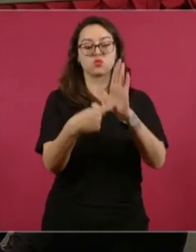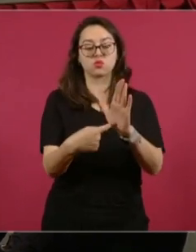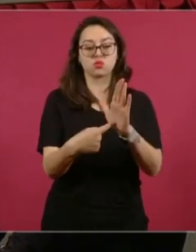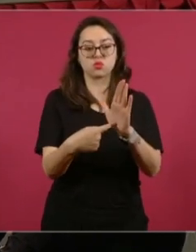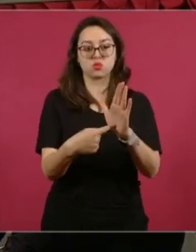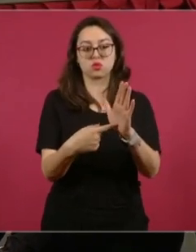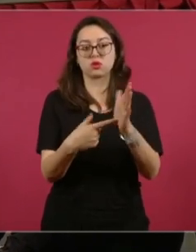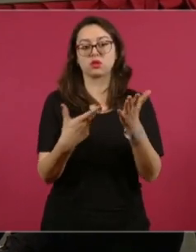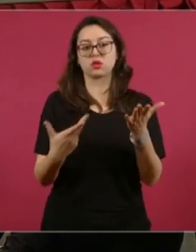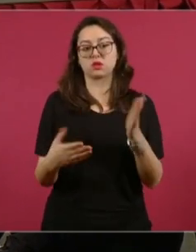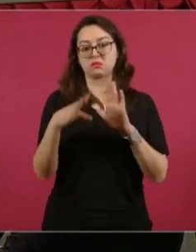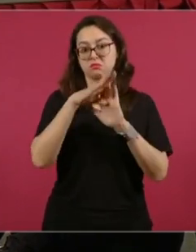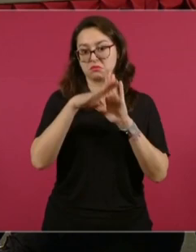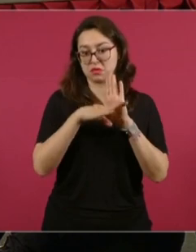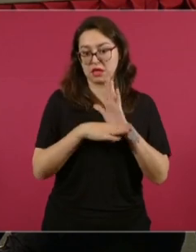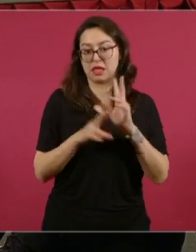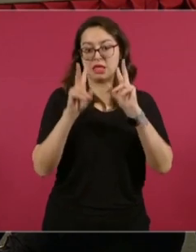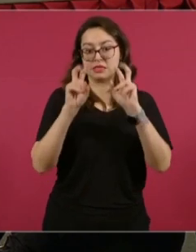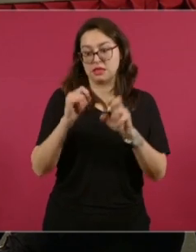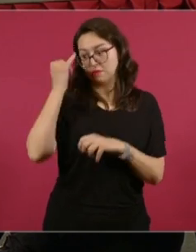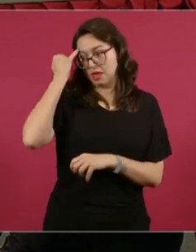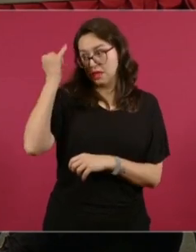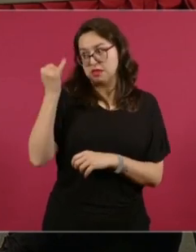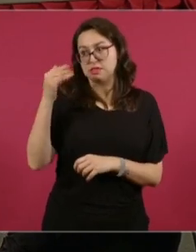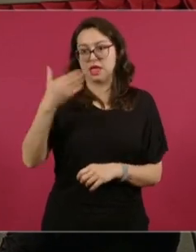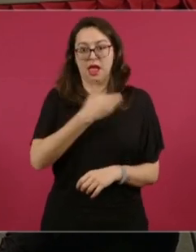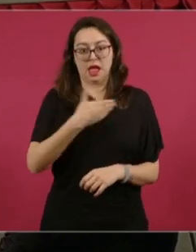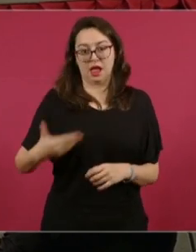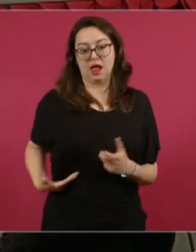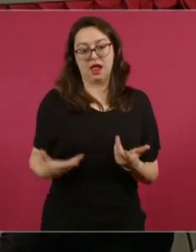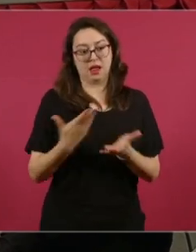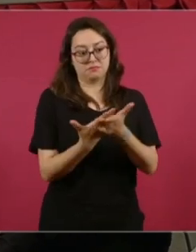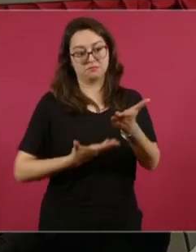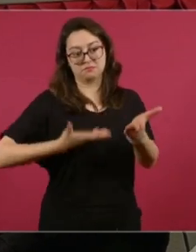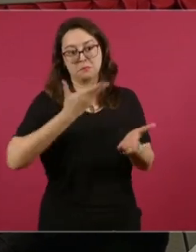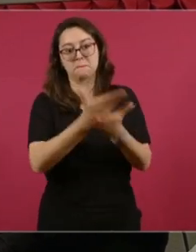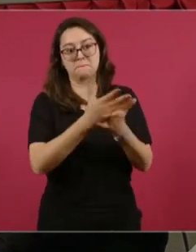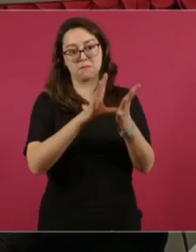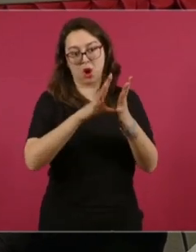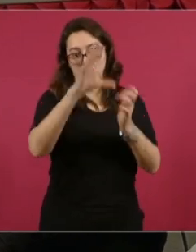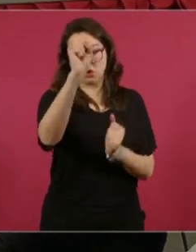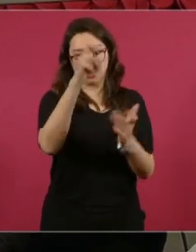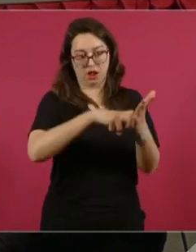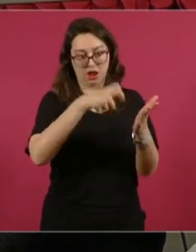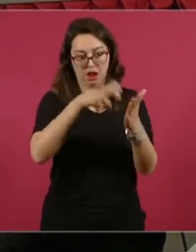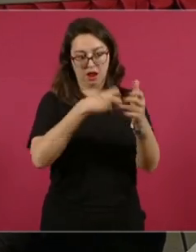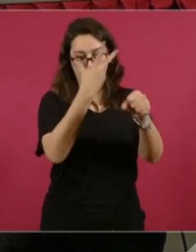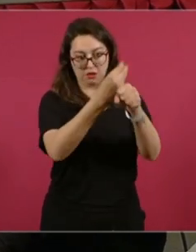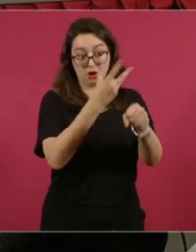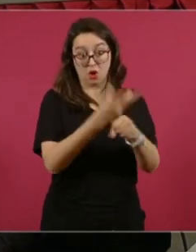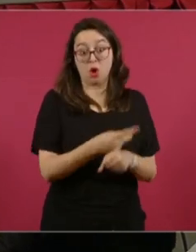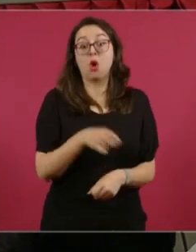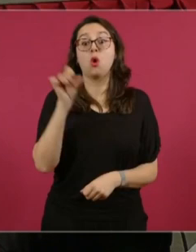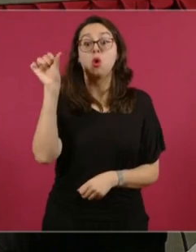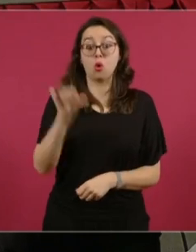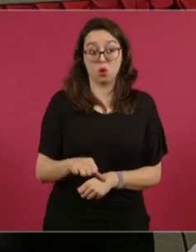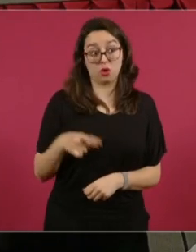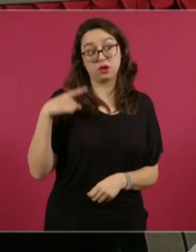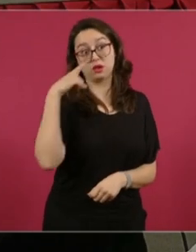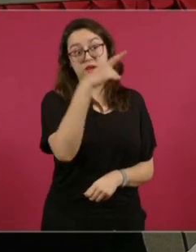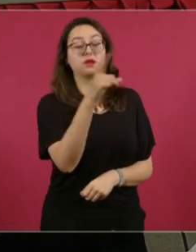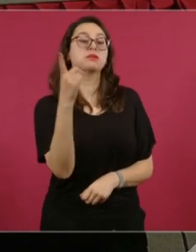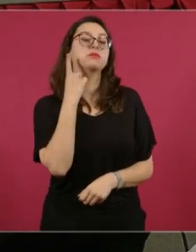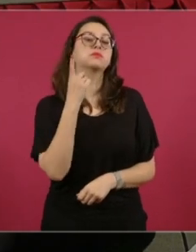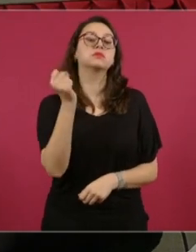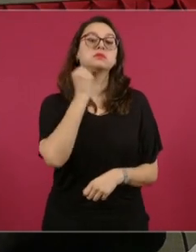continuar con las presentaciones de las reformas que presentamos el 5 de febrero, que hoy se discuten en el Congreso de la Unión